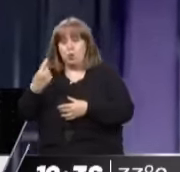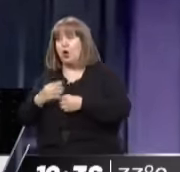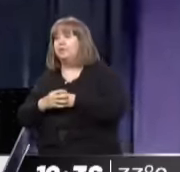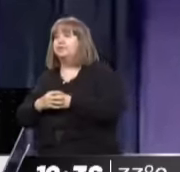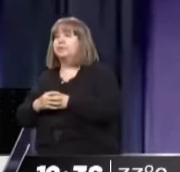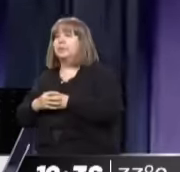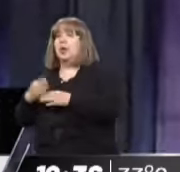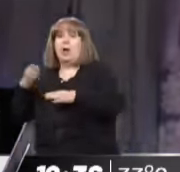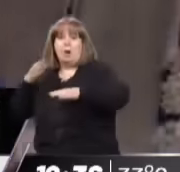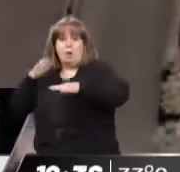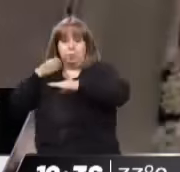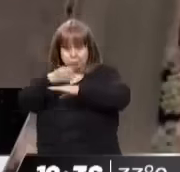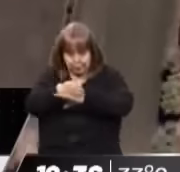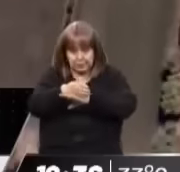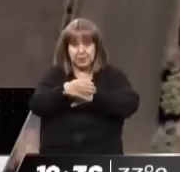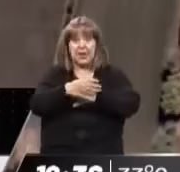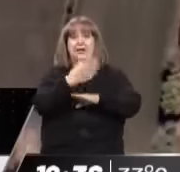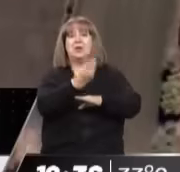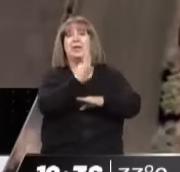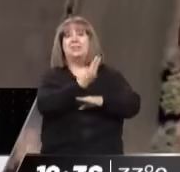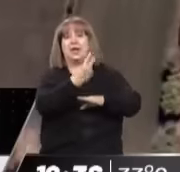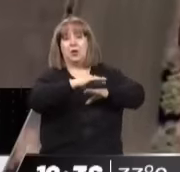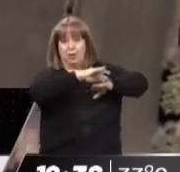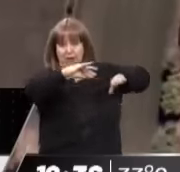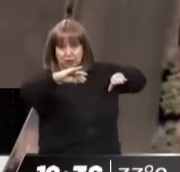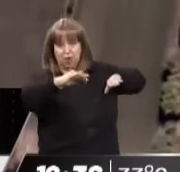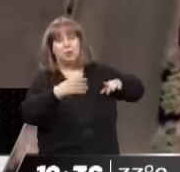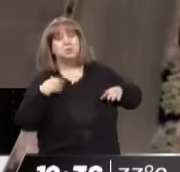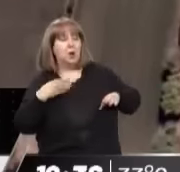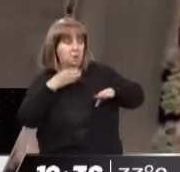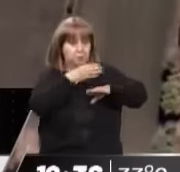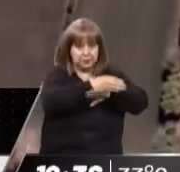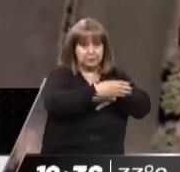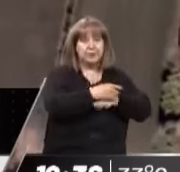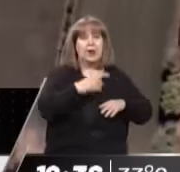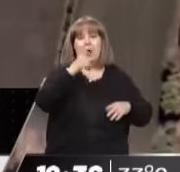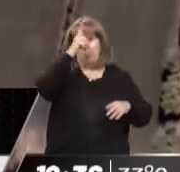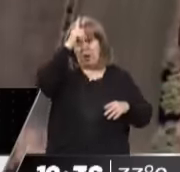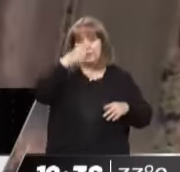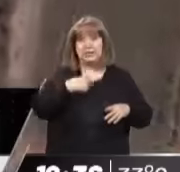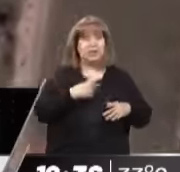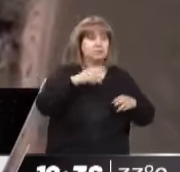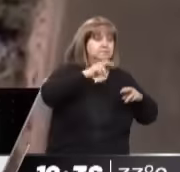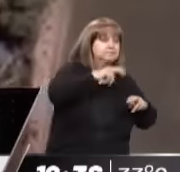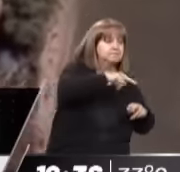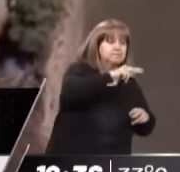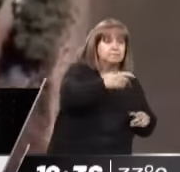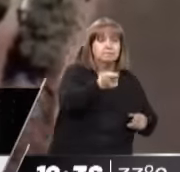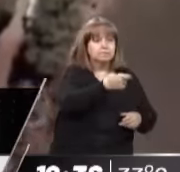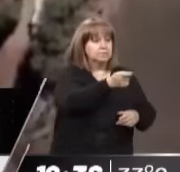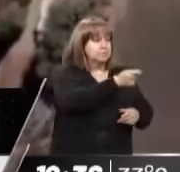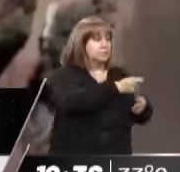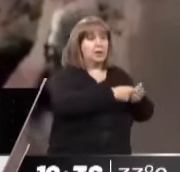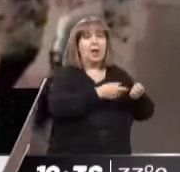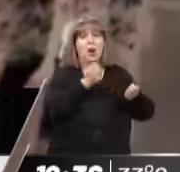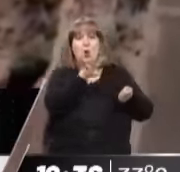las inmediaciones, no encuentra nada, piden, como no hay sereno en la noche, de que se abra el cementerio, y dan una vuelta